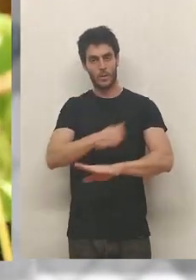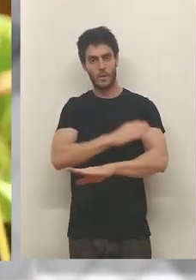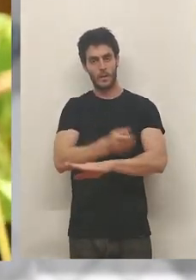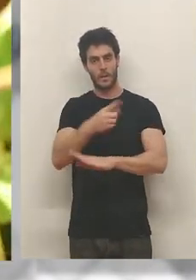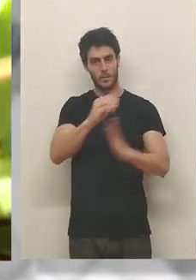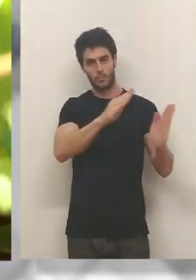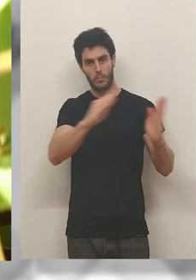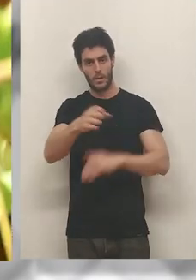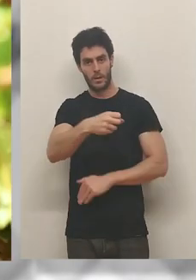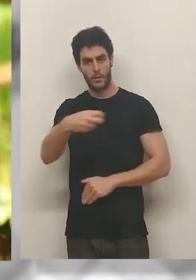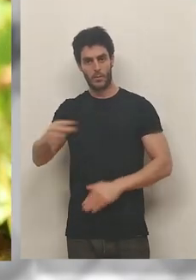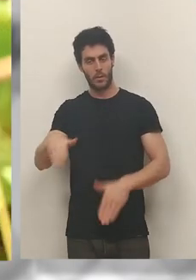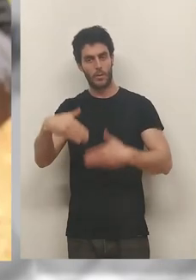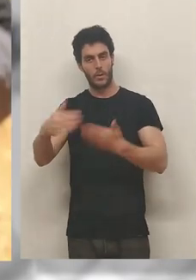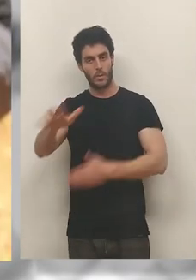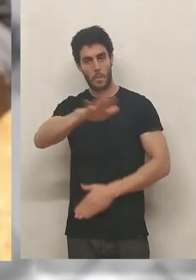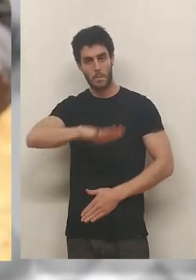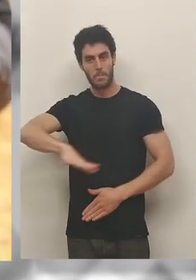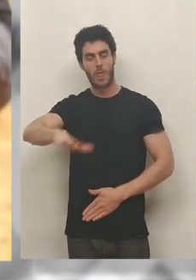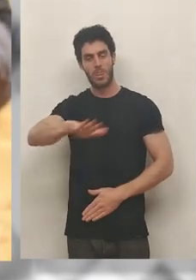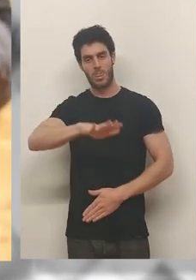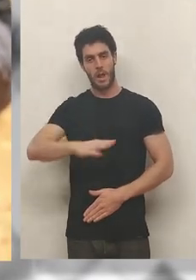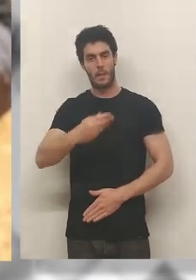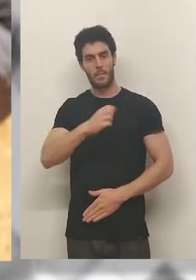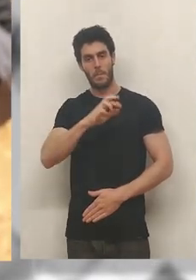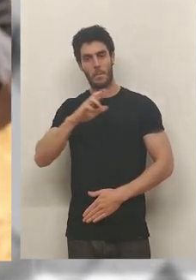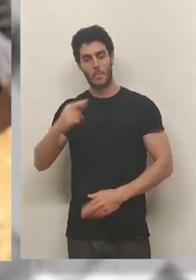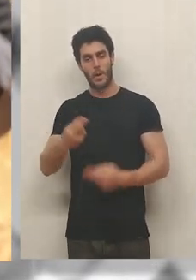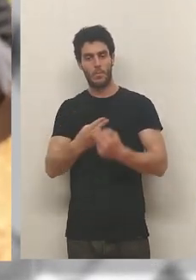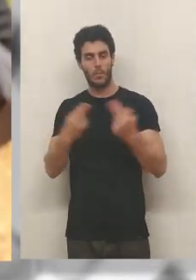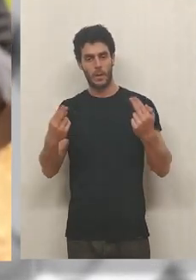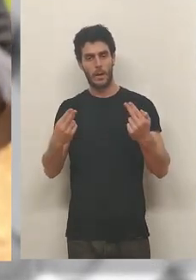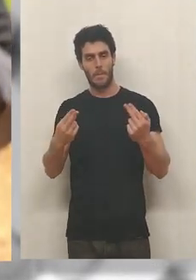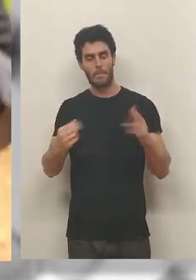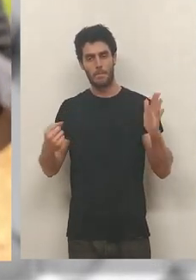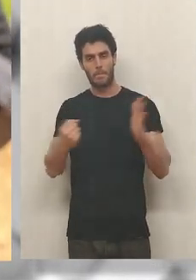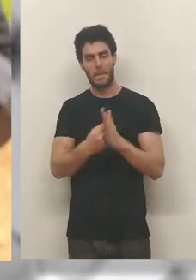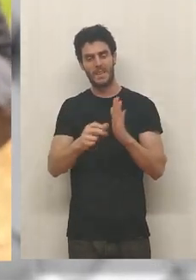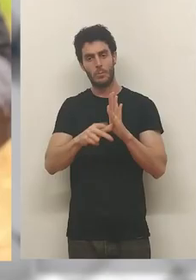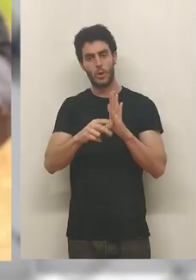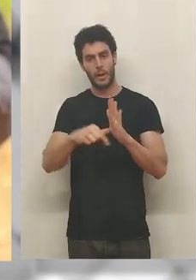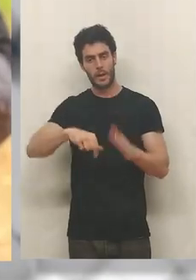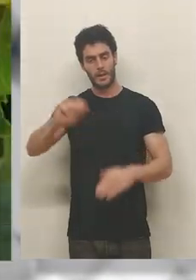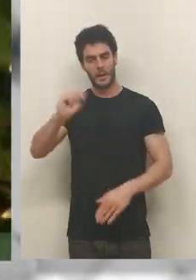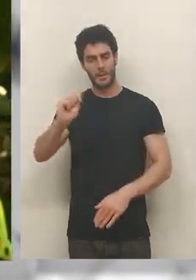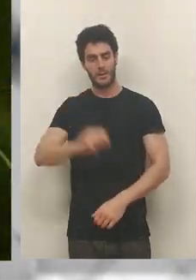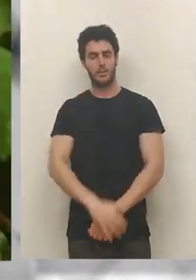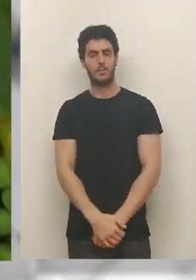15 de junio. Por otra parte, la resolución de la concesión de las parcelas se publicará en el BOR como tarde este mes.